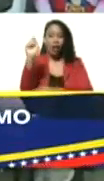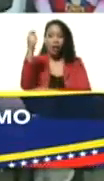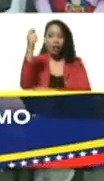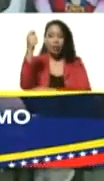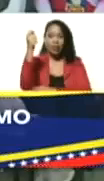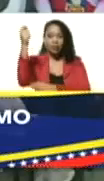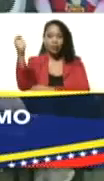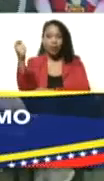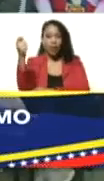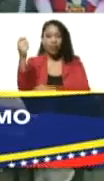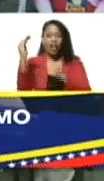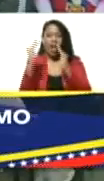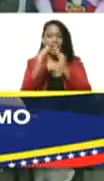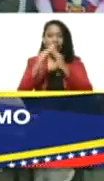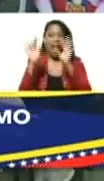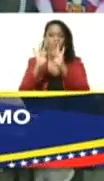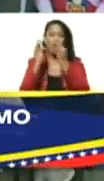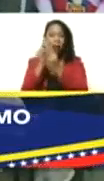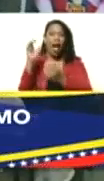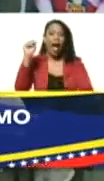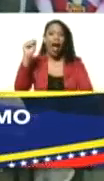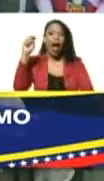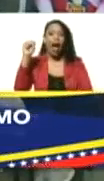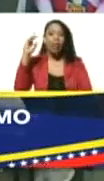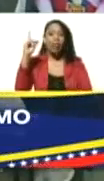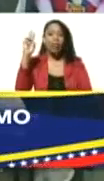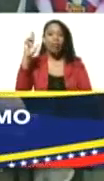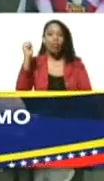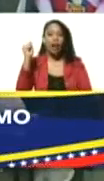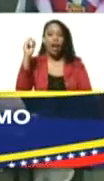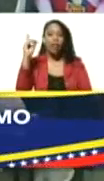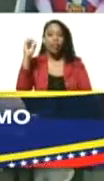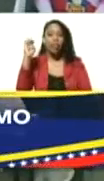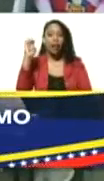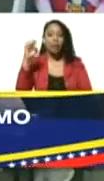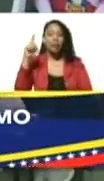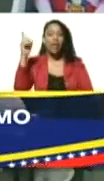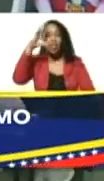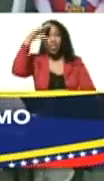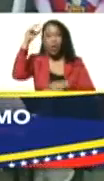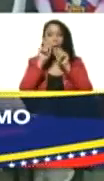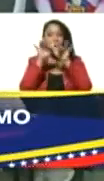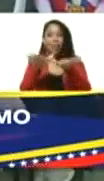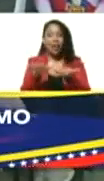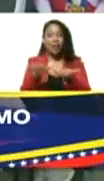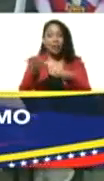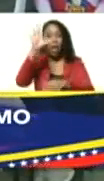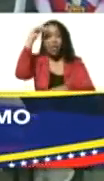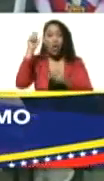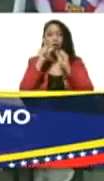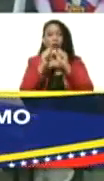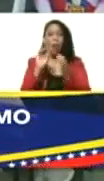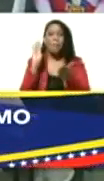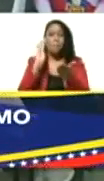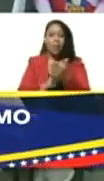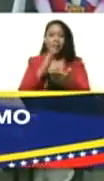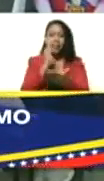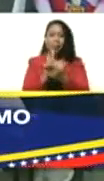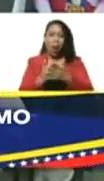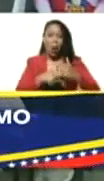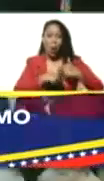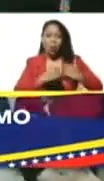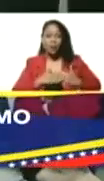la vivienda a la familia Andrade, señor presidente. Que Dios lo bendiga y que Dios siga poniendo siempre en su